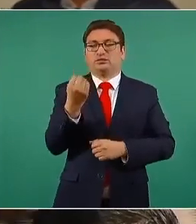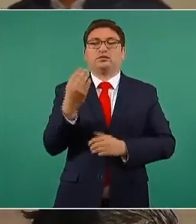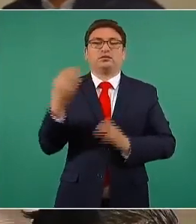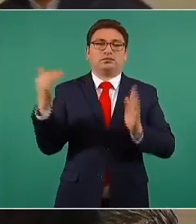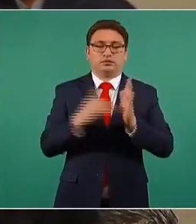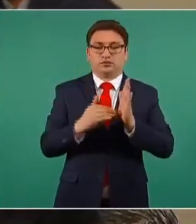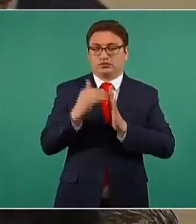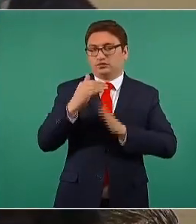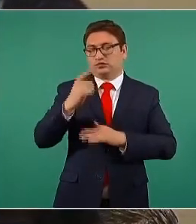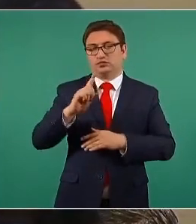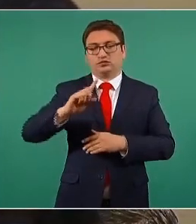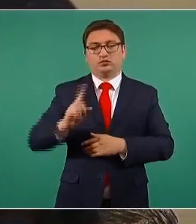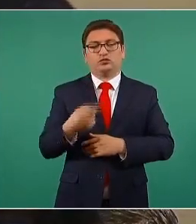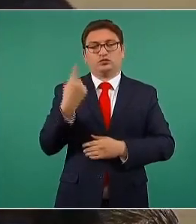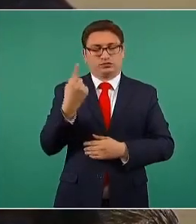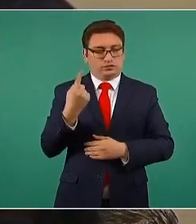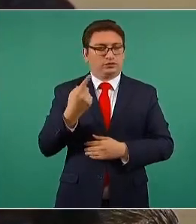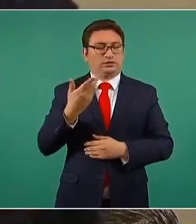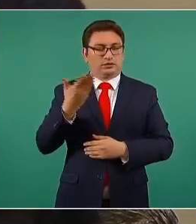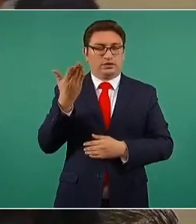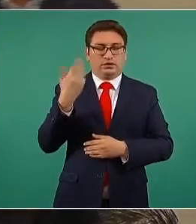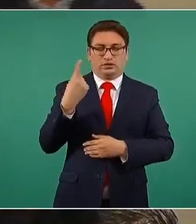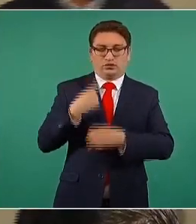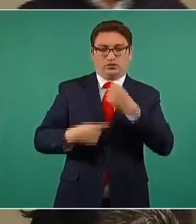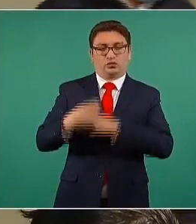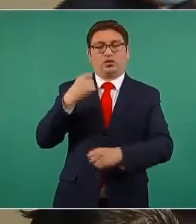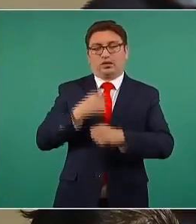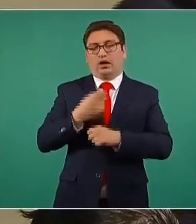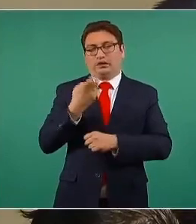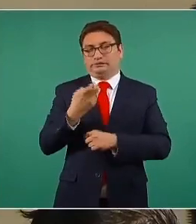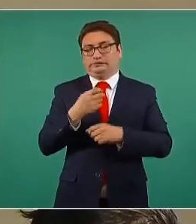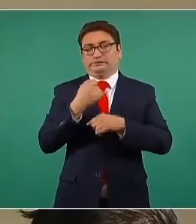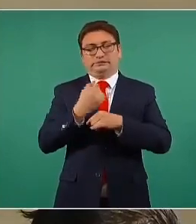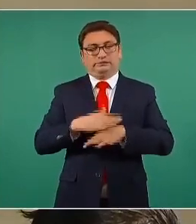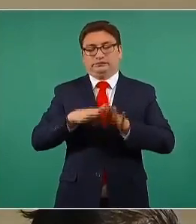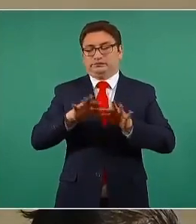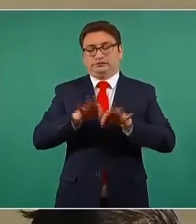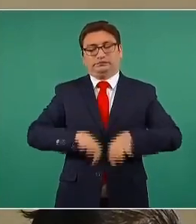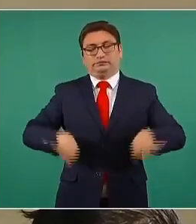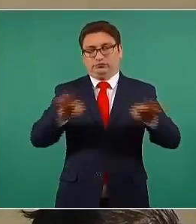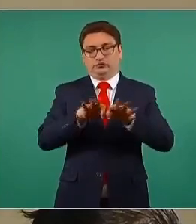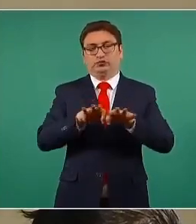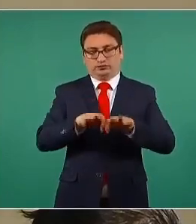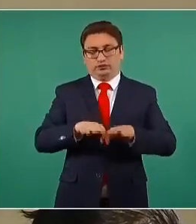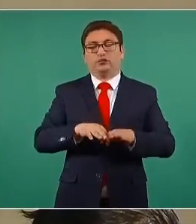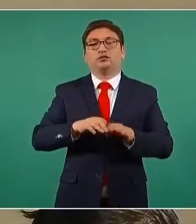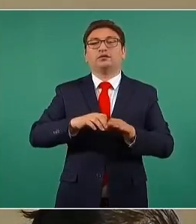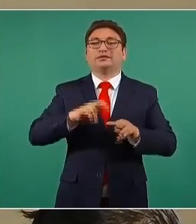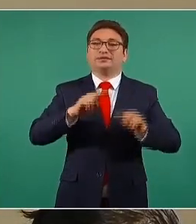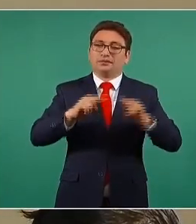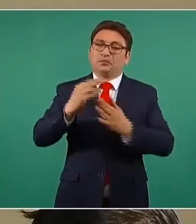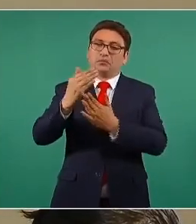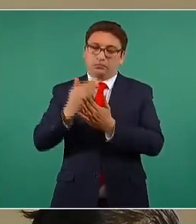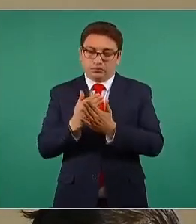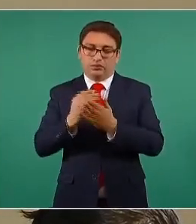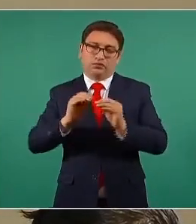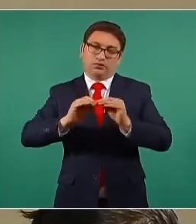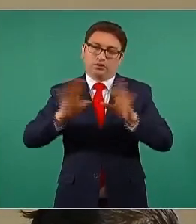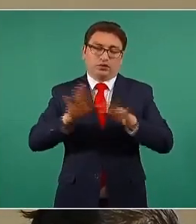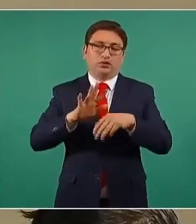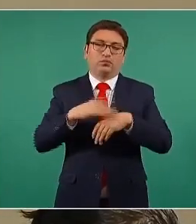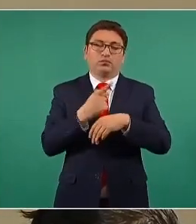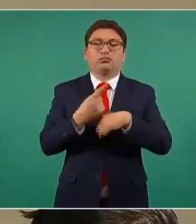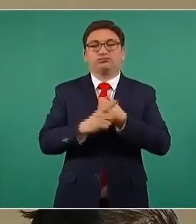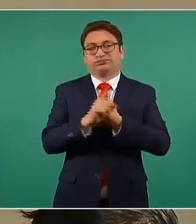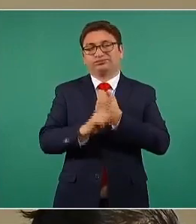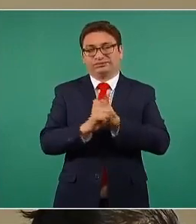dólares captados. El año pasado pues es un dato importante al final de cuentas. Hubo una baja naturalmente por efecto de la